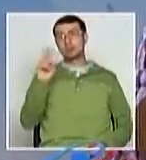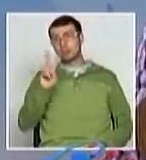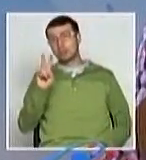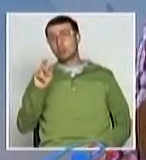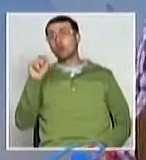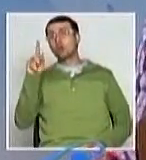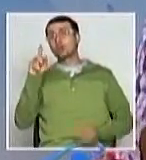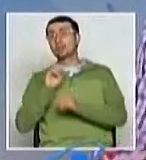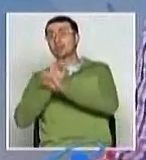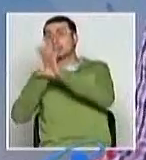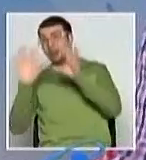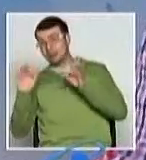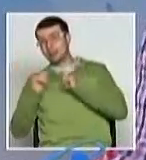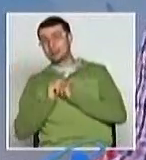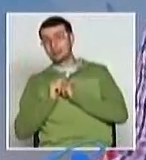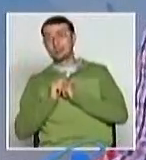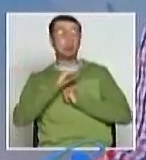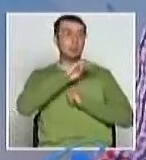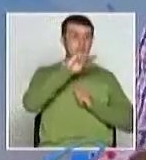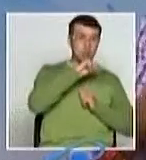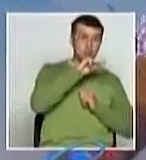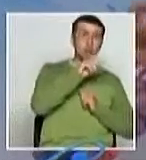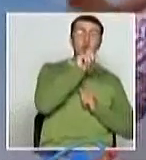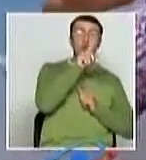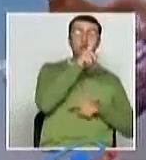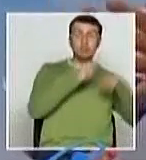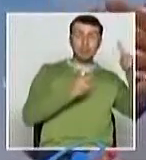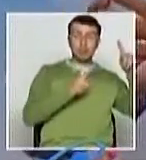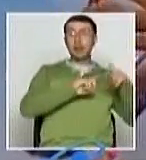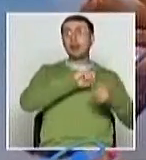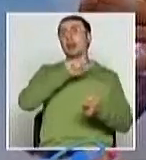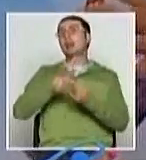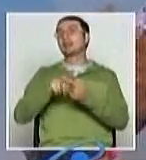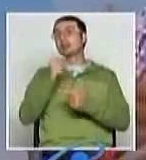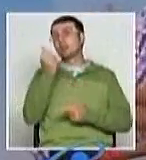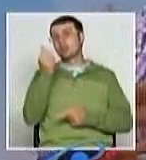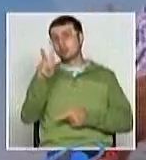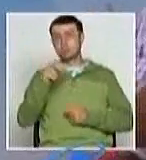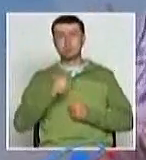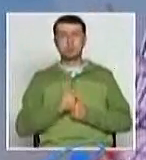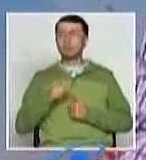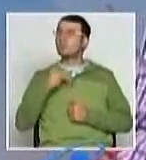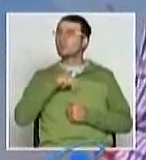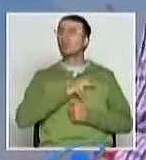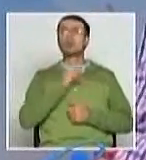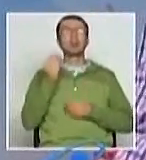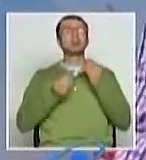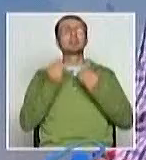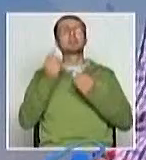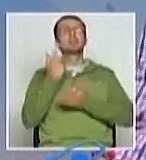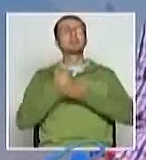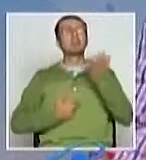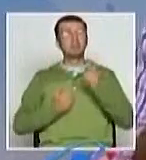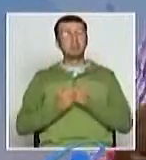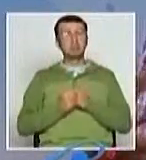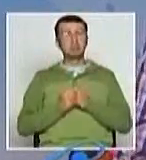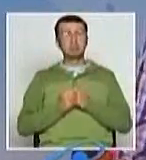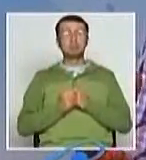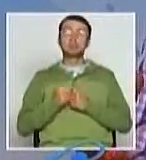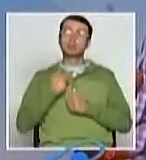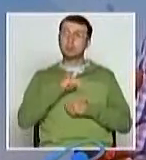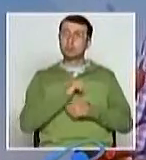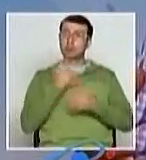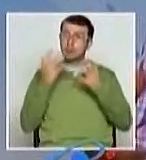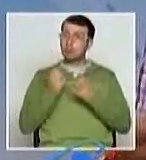miércoles de 11:30 a 12 qué estamos haciendo nosotros a través de telecafé y a través de telepacífico Educación